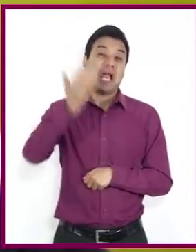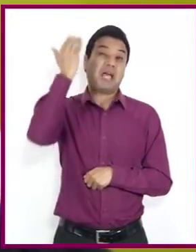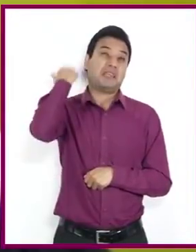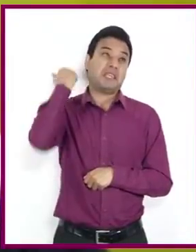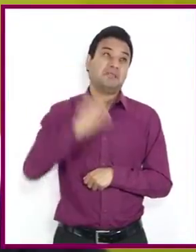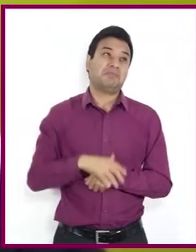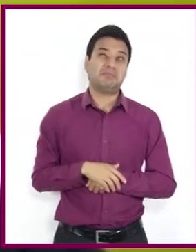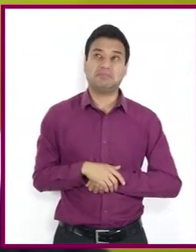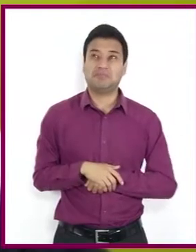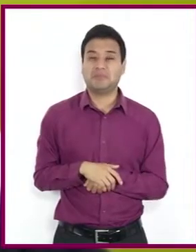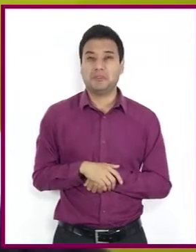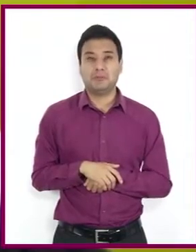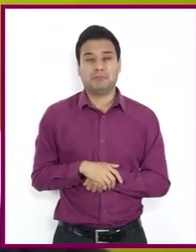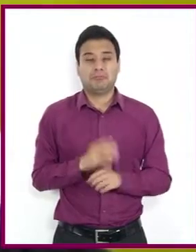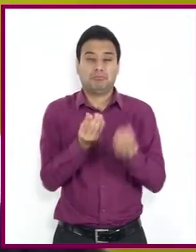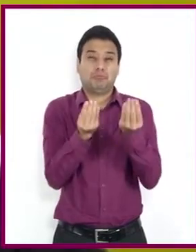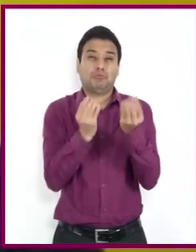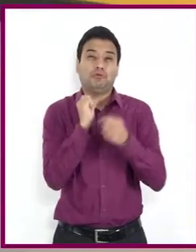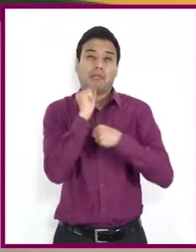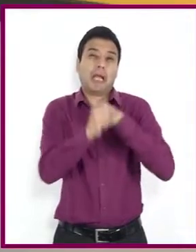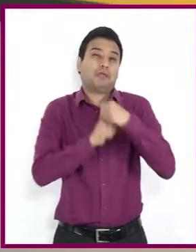años que no estoy ahí, pero andiamo.